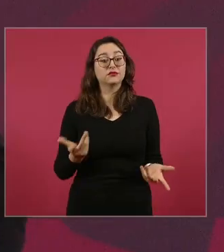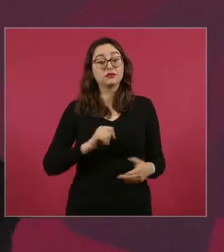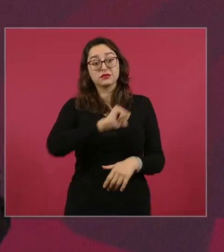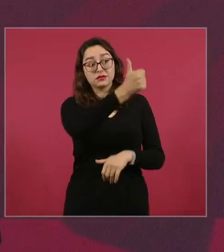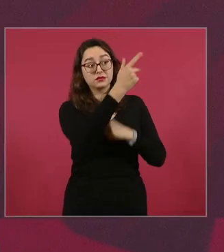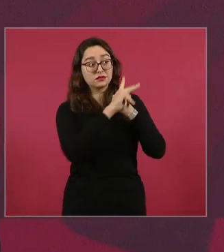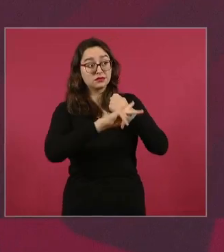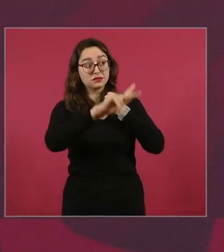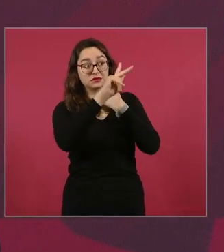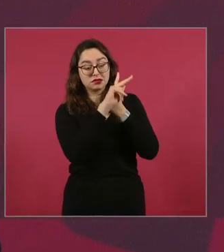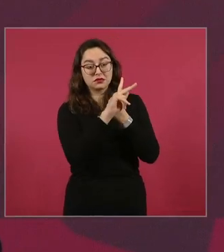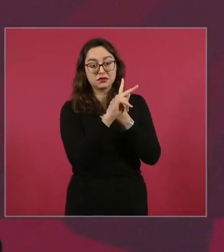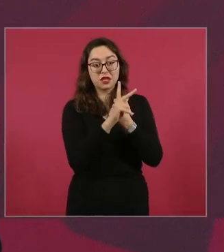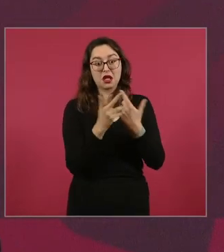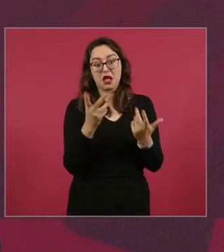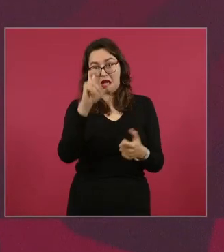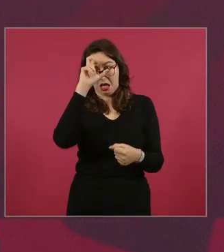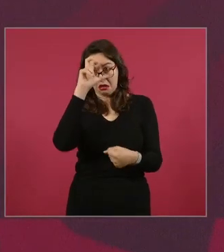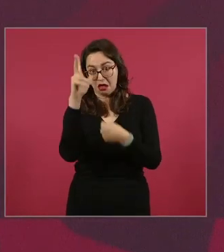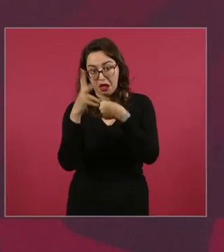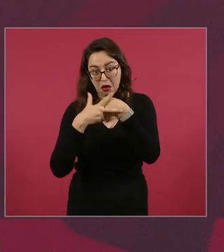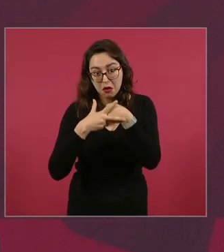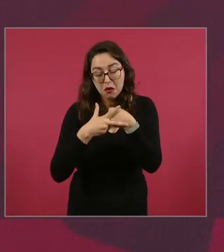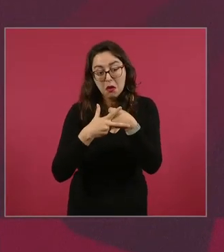México europeos,